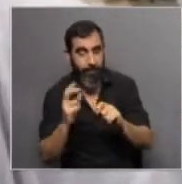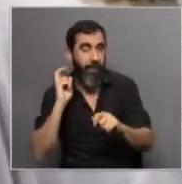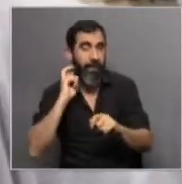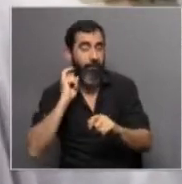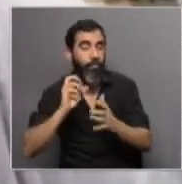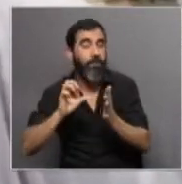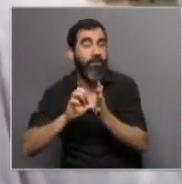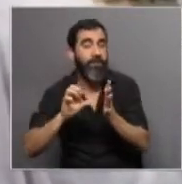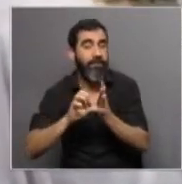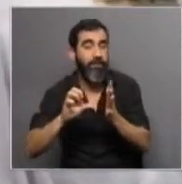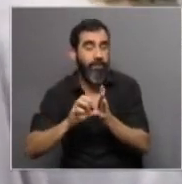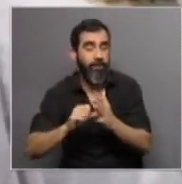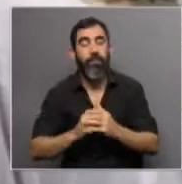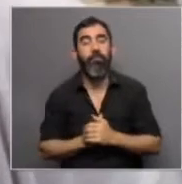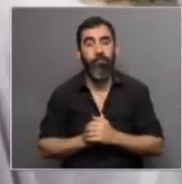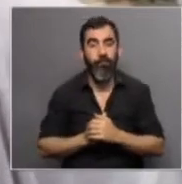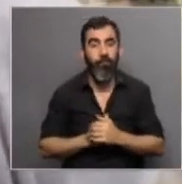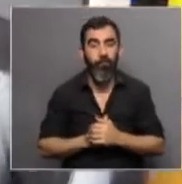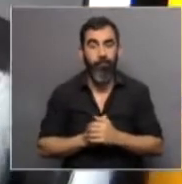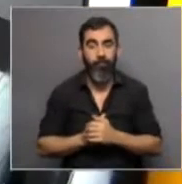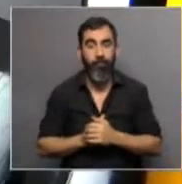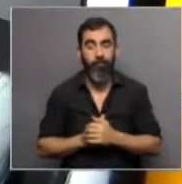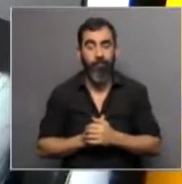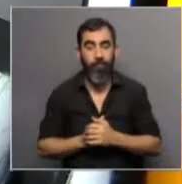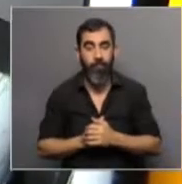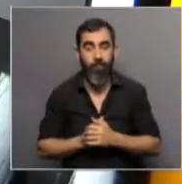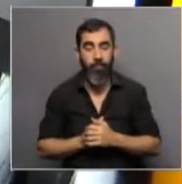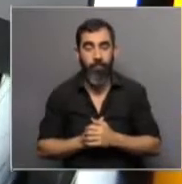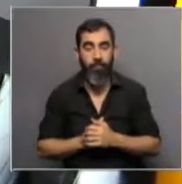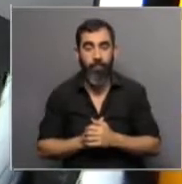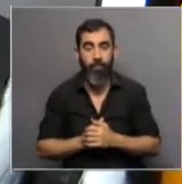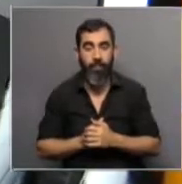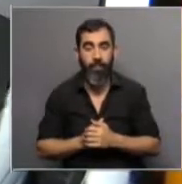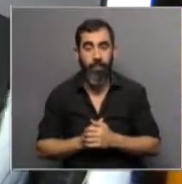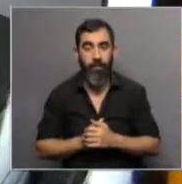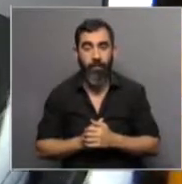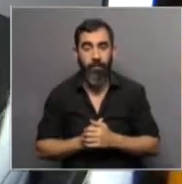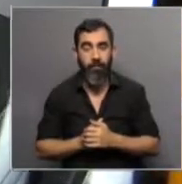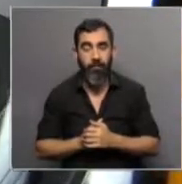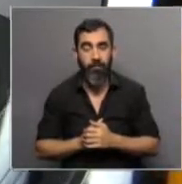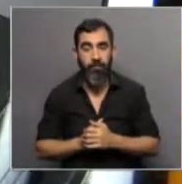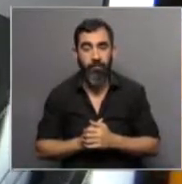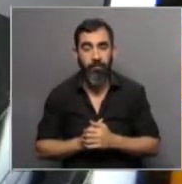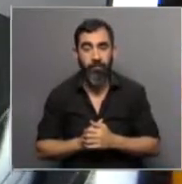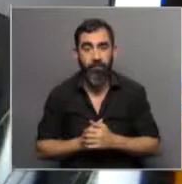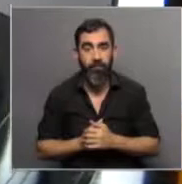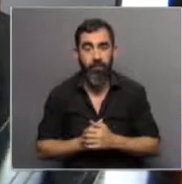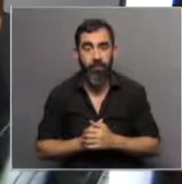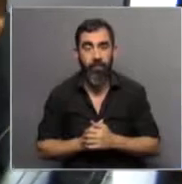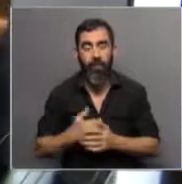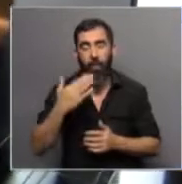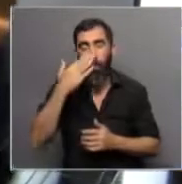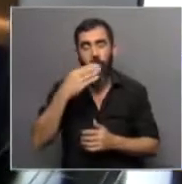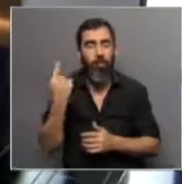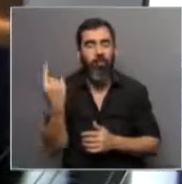sistema nervioso, ¿no? O sea, las respuestas bioeléctricas de las neuronas. Marita, para terminar, en los últimos